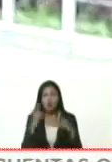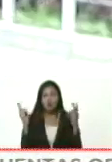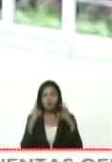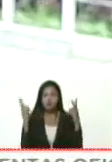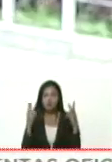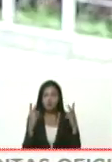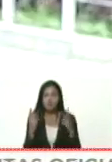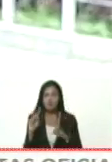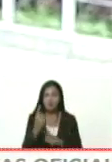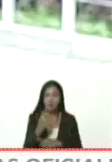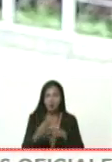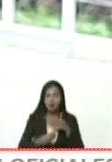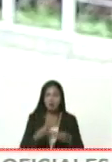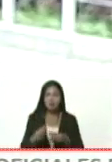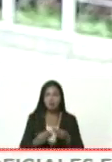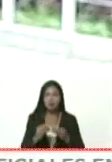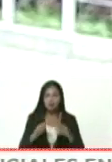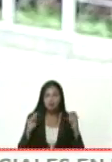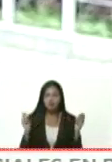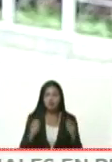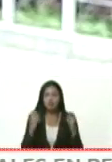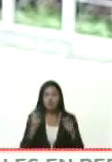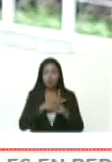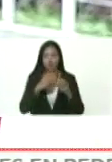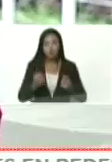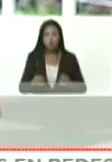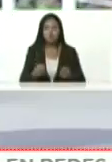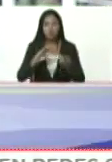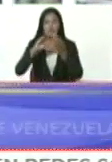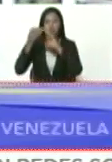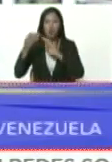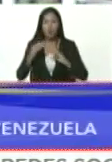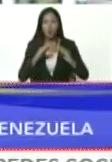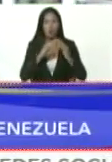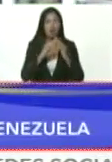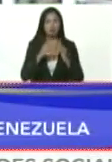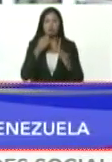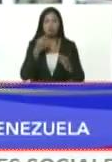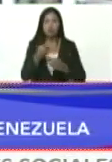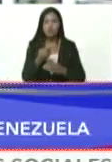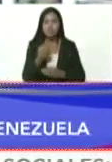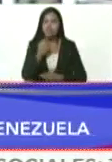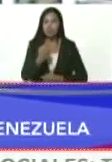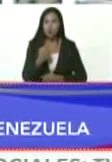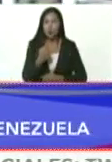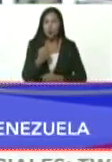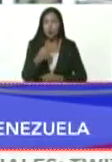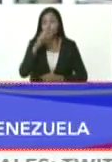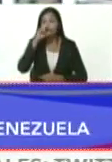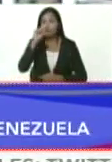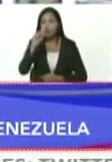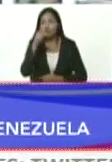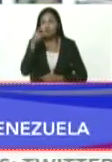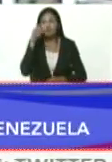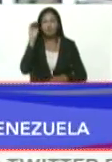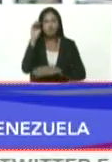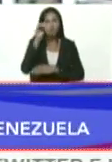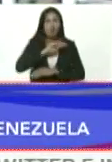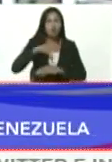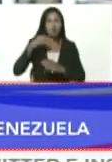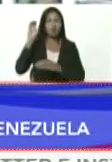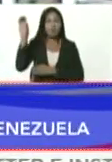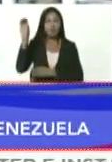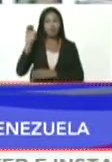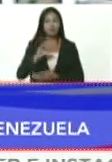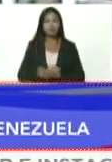ser impulsar el poder comunal. Y me dijo, Nicolás, el futuro de nuestro